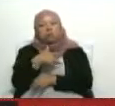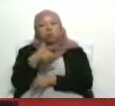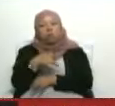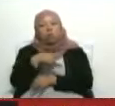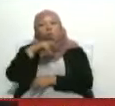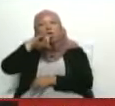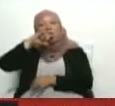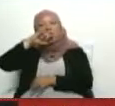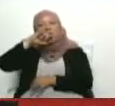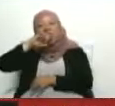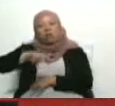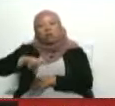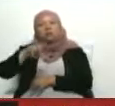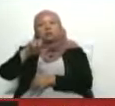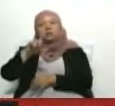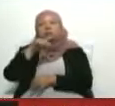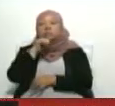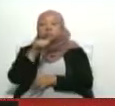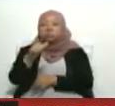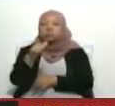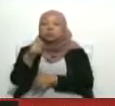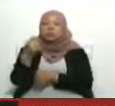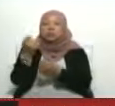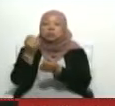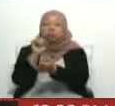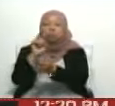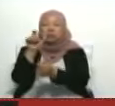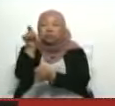odio, de resentimiento, de frustración,